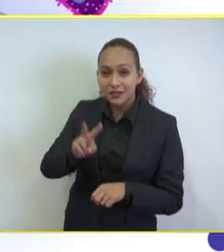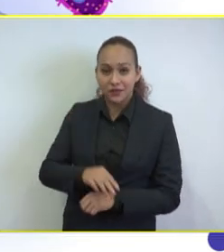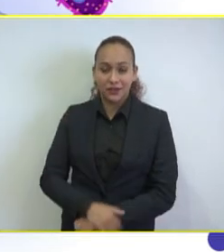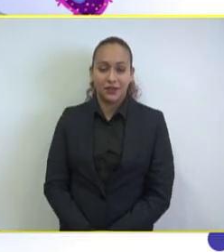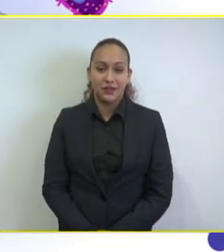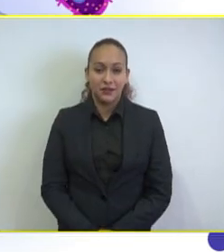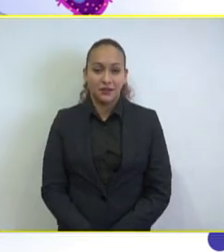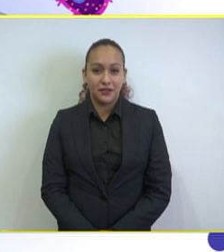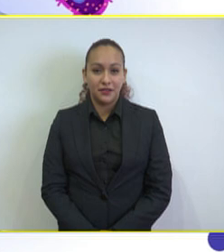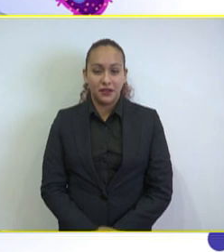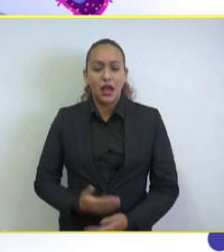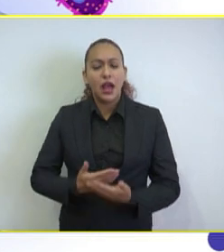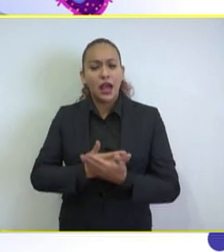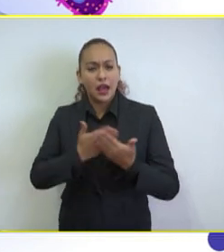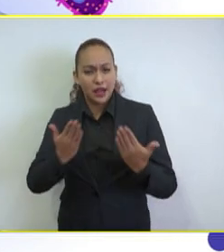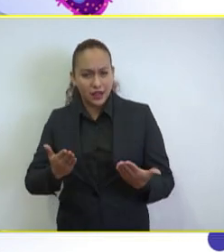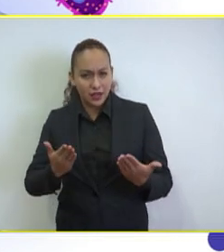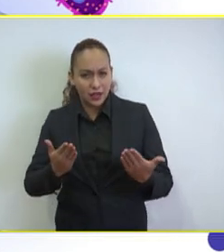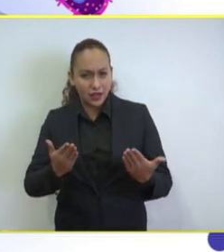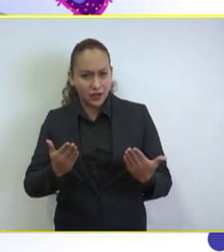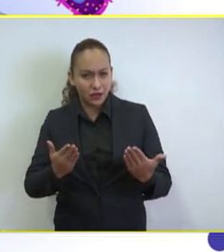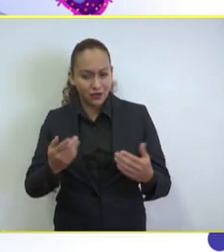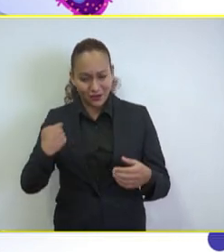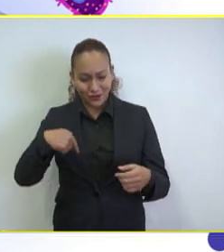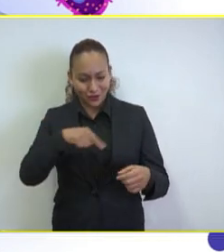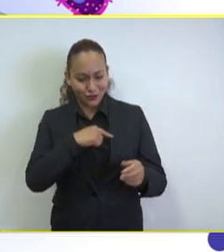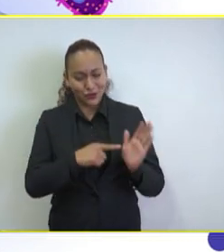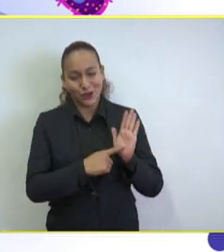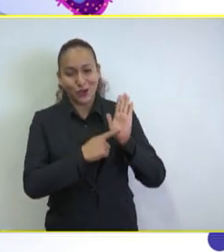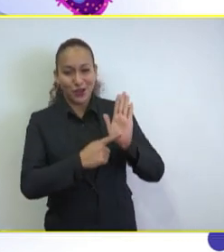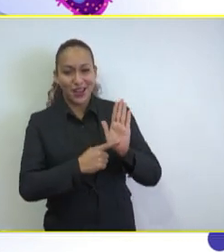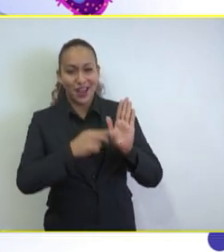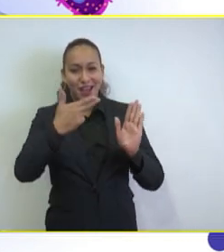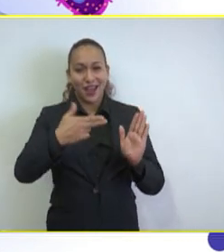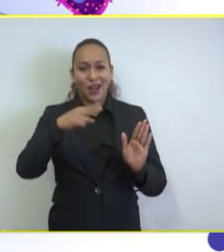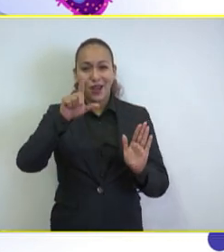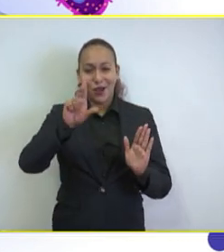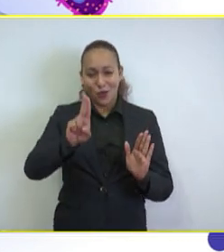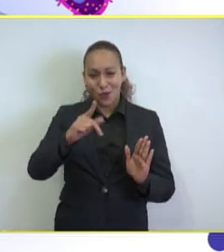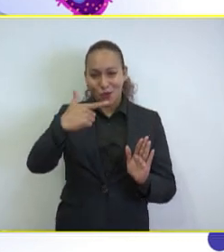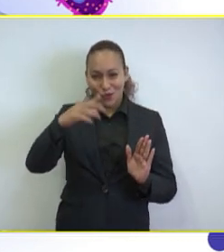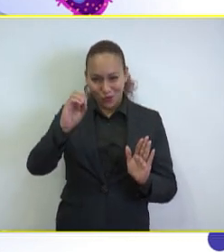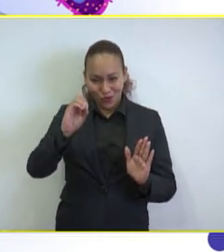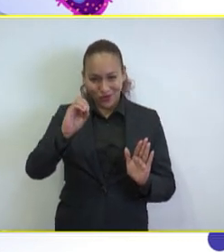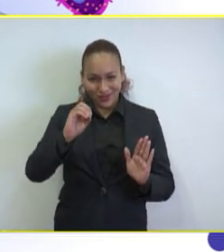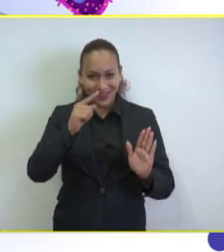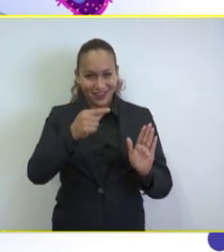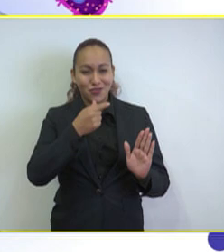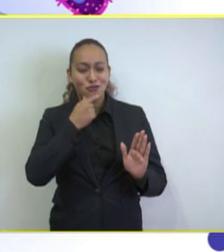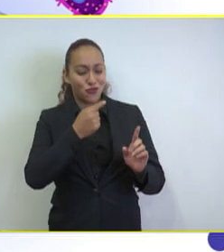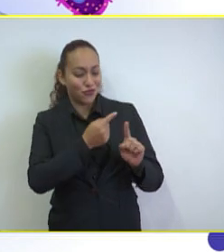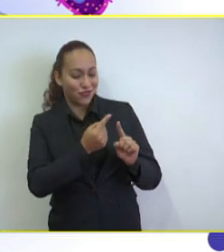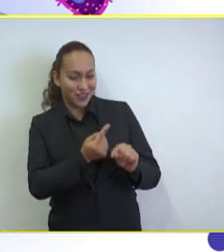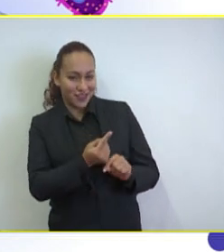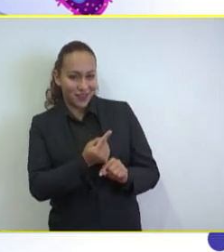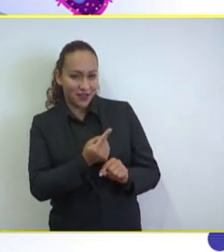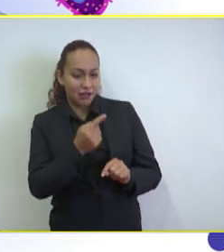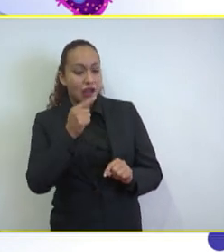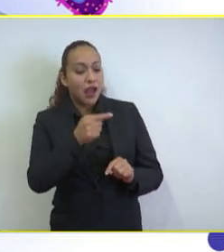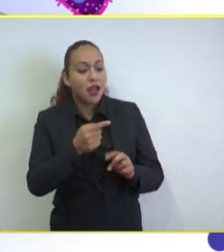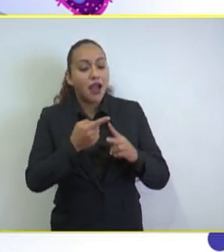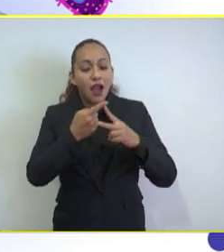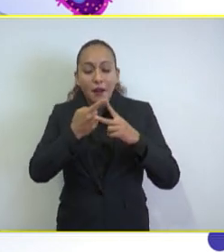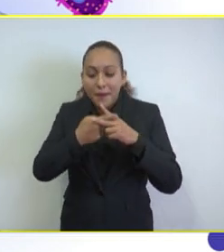Bueno, los personajes principales de nuestra narrativa es Hugo. Hugo es el protagonista que realiza